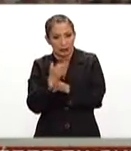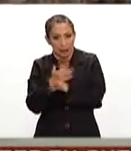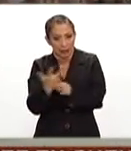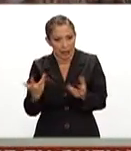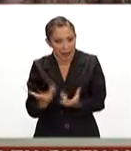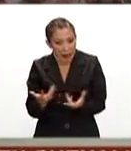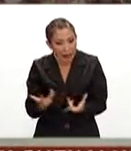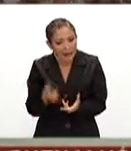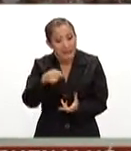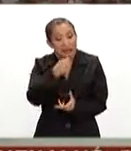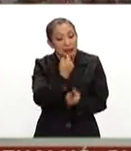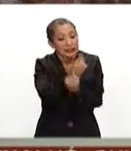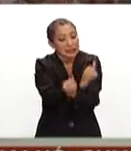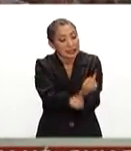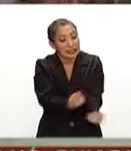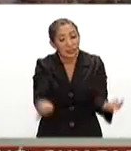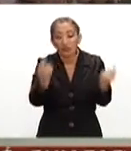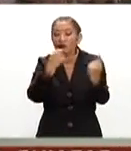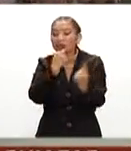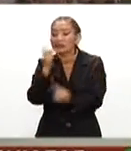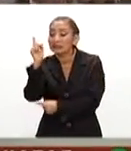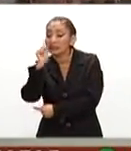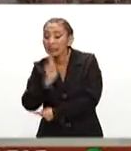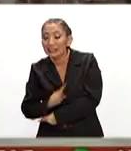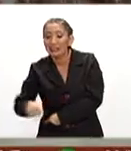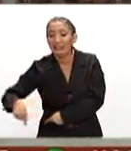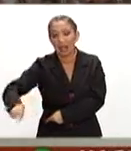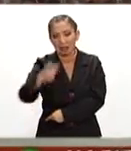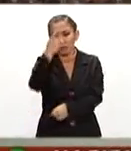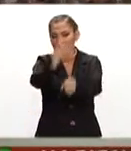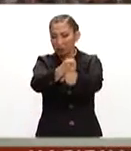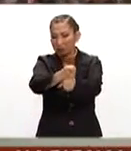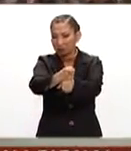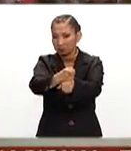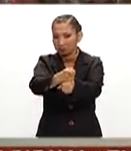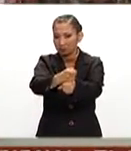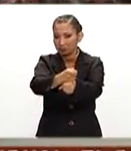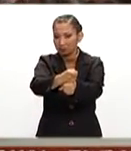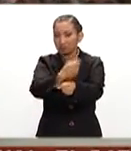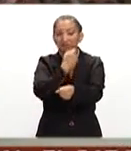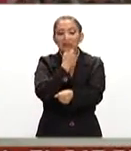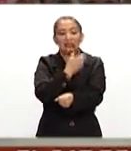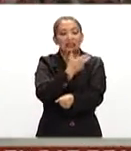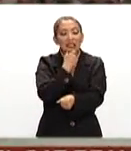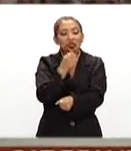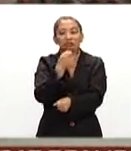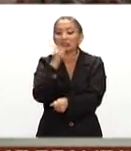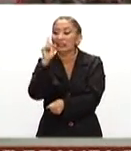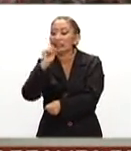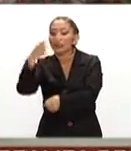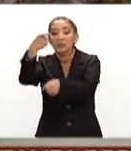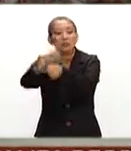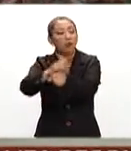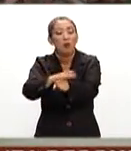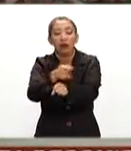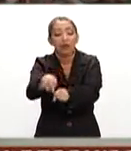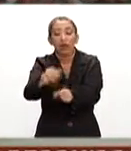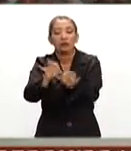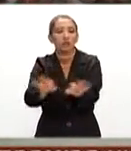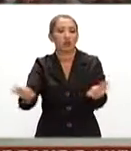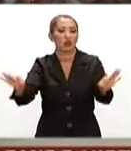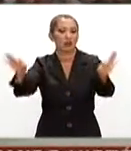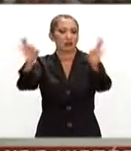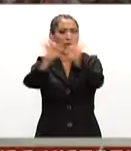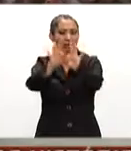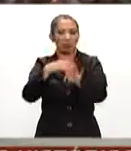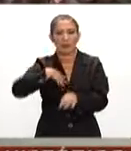haciendo, los niños y las niñas son primero. Las niñas y los niños son primero porque es lo más